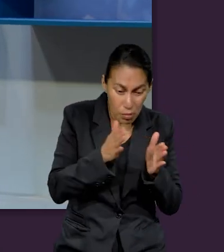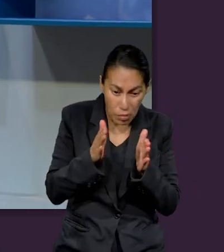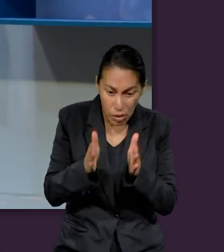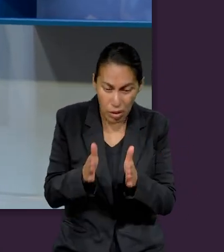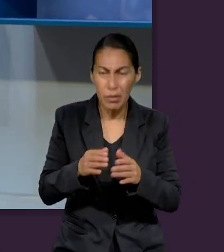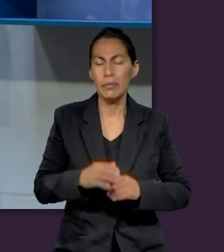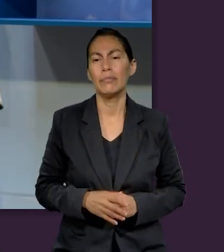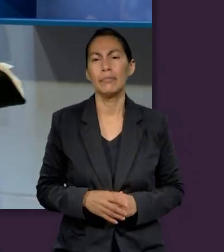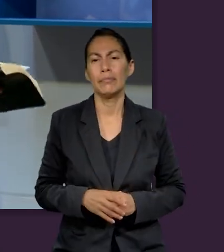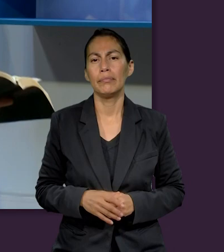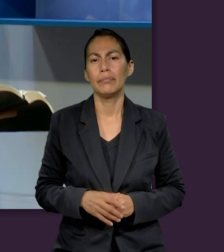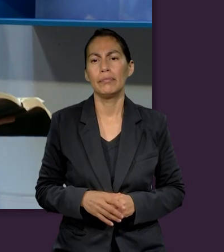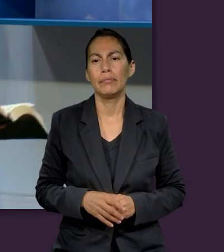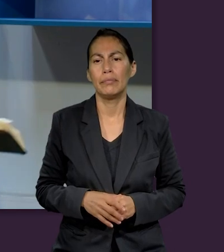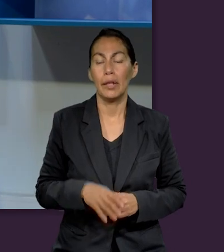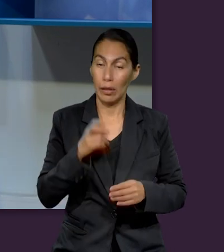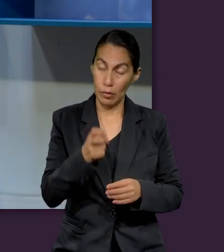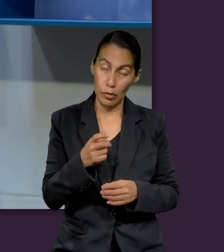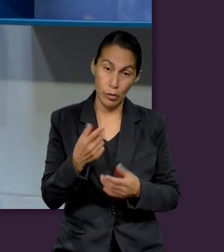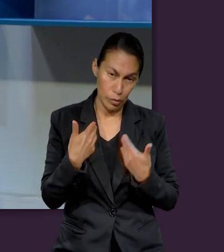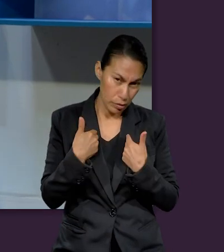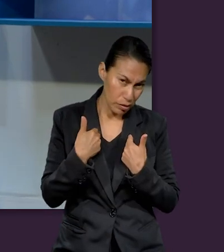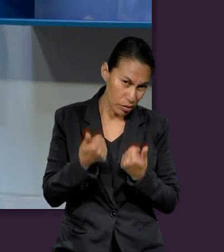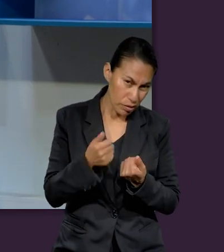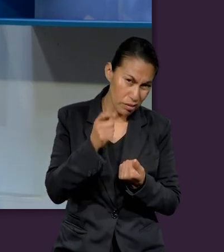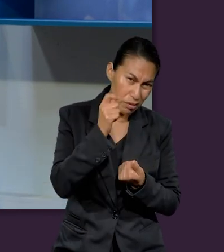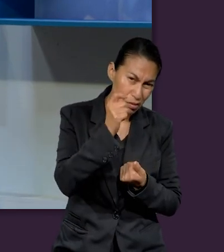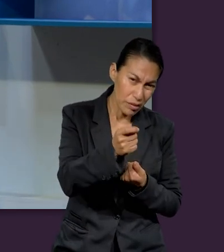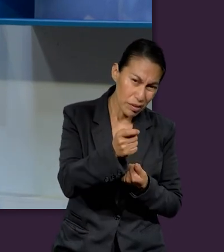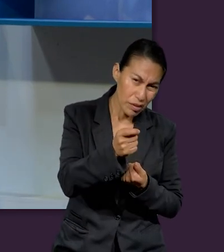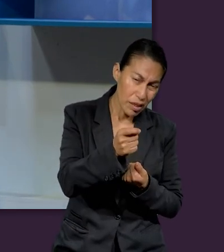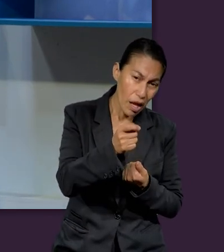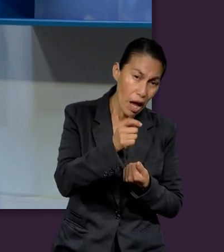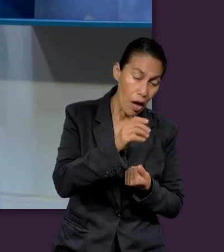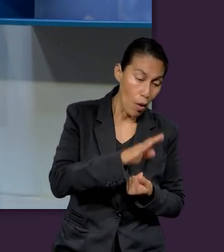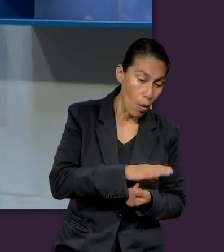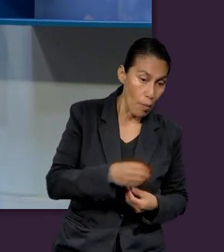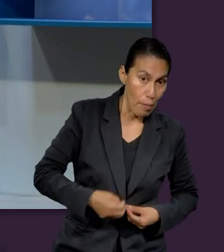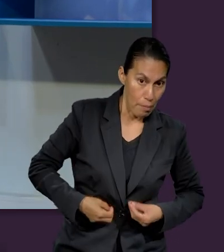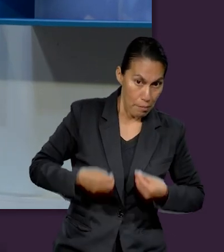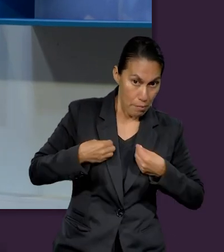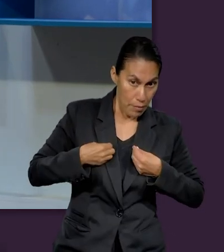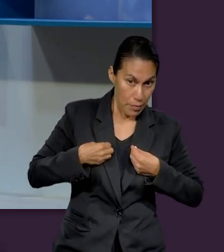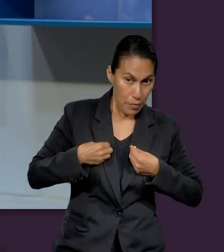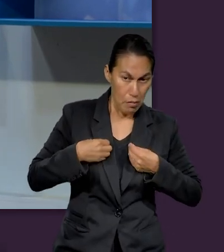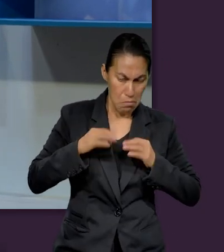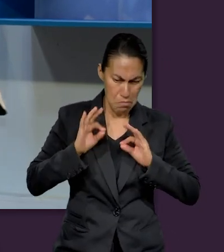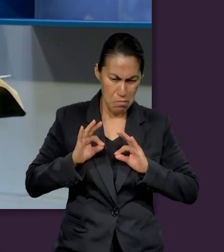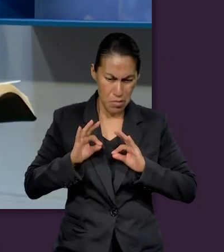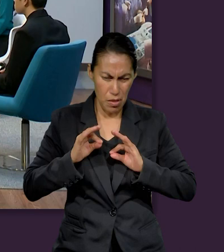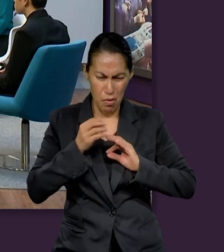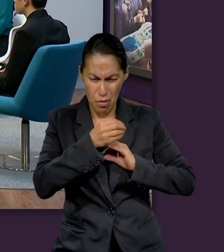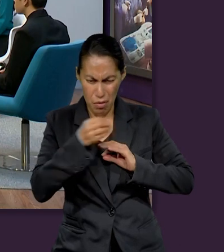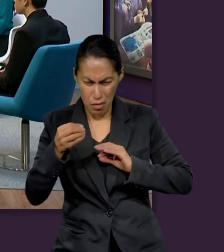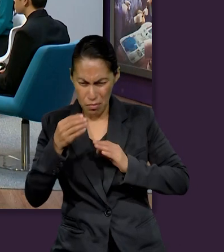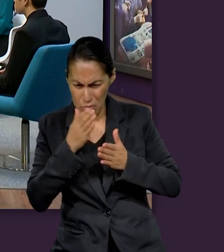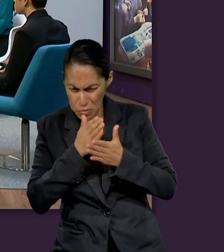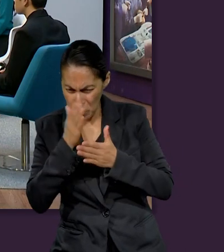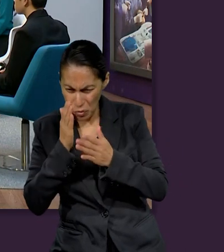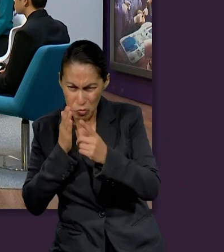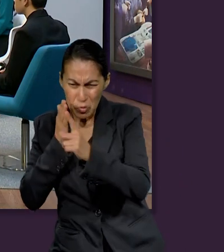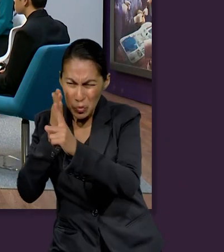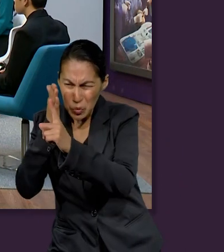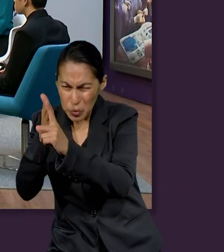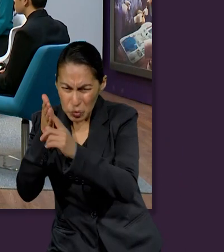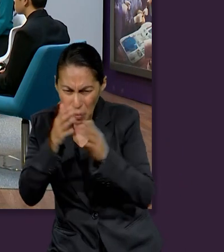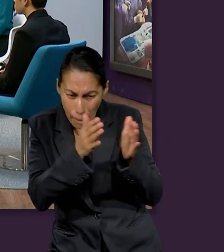tenemos conciencia de muerte algún día vamos a morir y hay que planificar y ahora acabamos de tocar después de la muerte Hay que planificar también